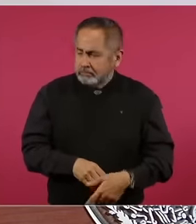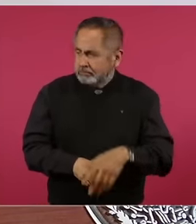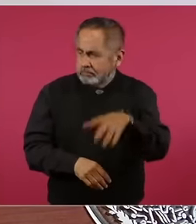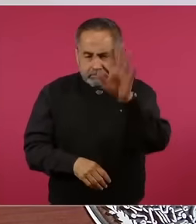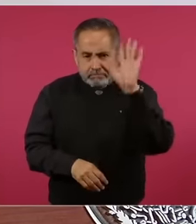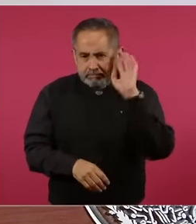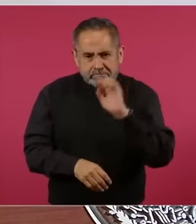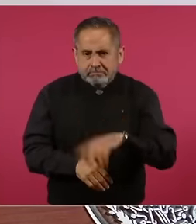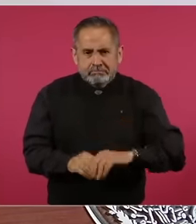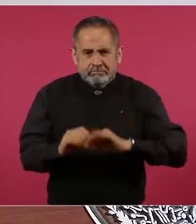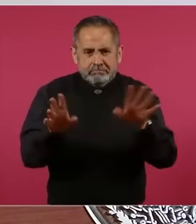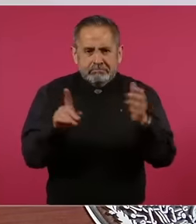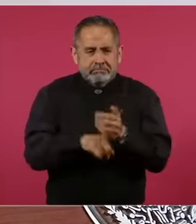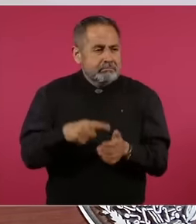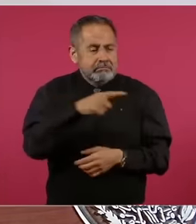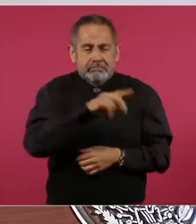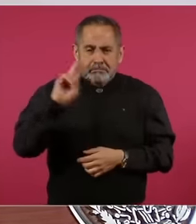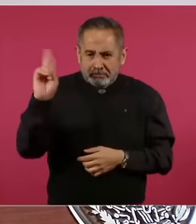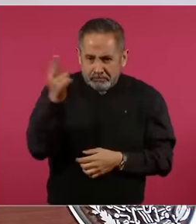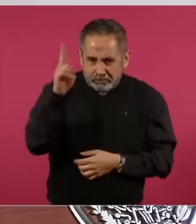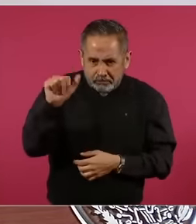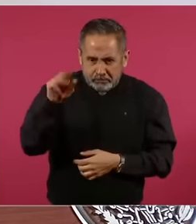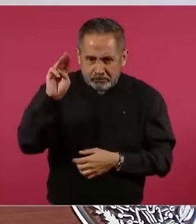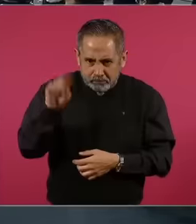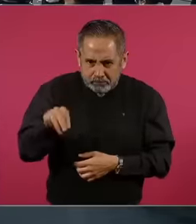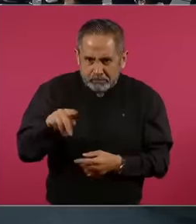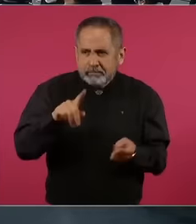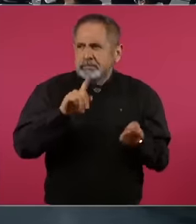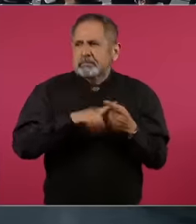No, claro, en la UNAM y